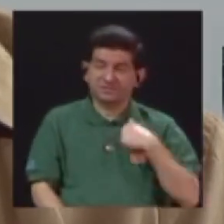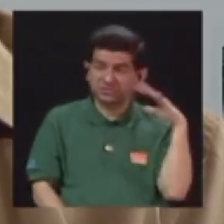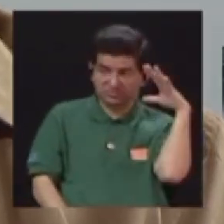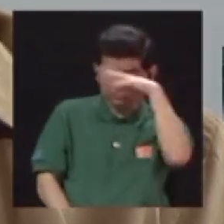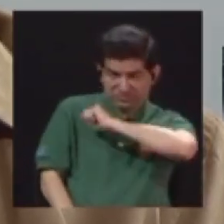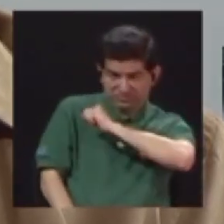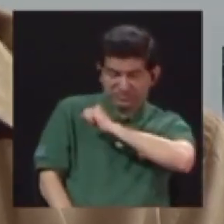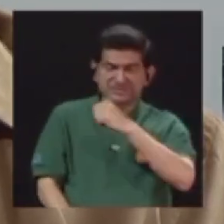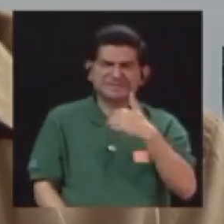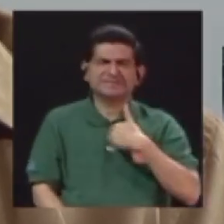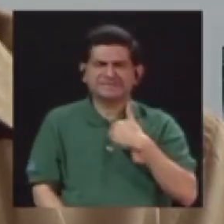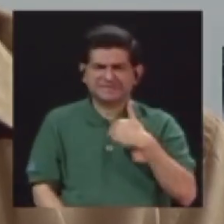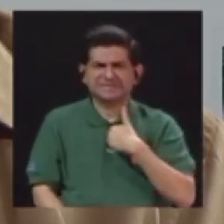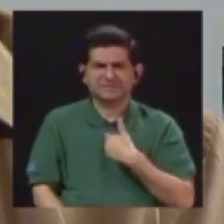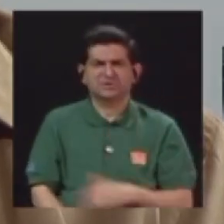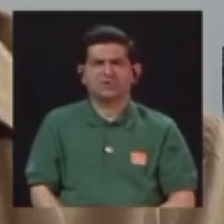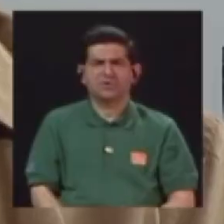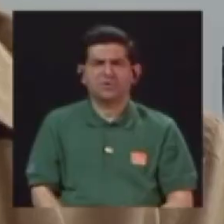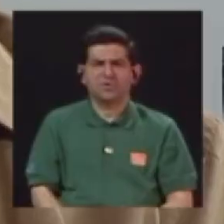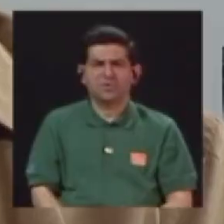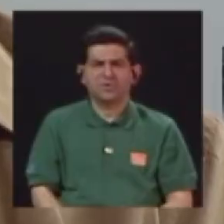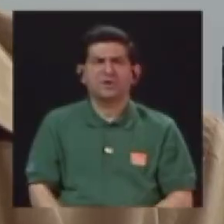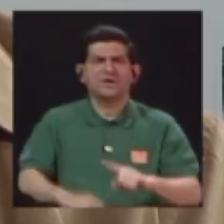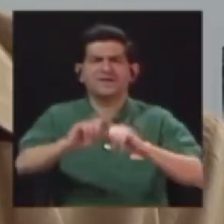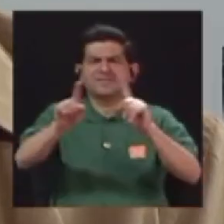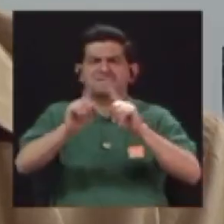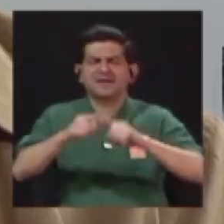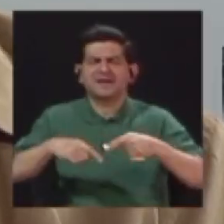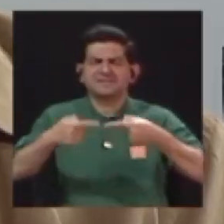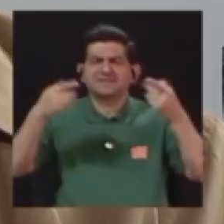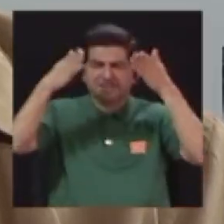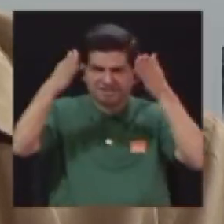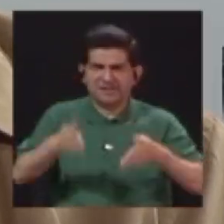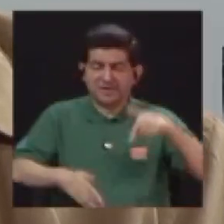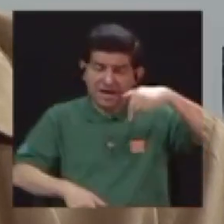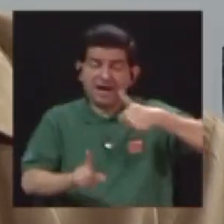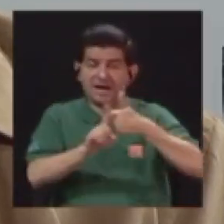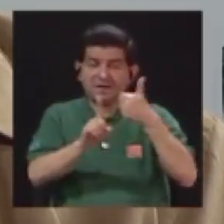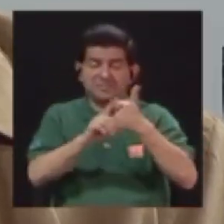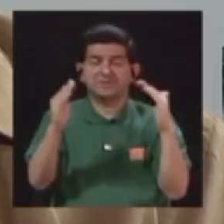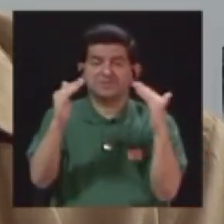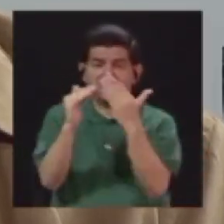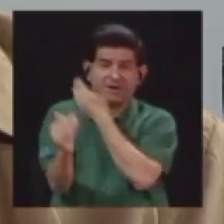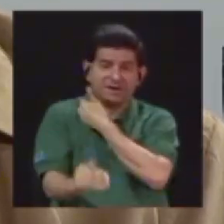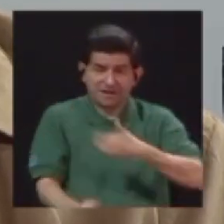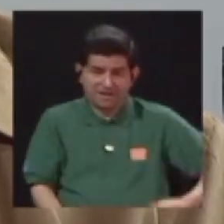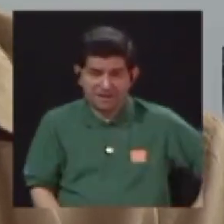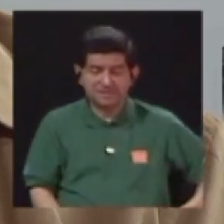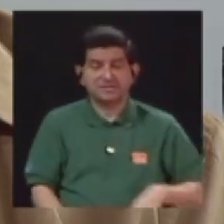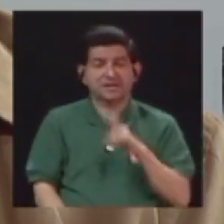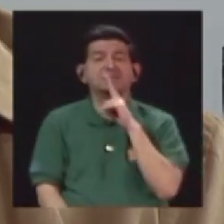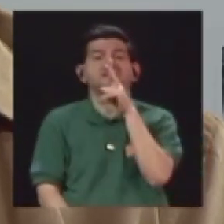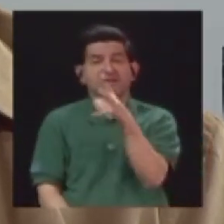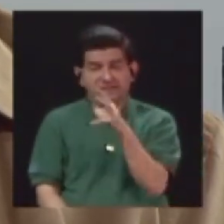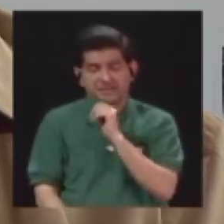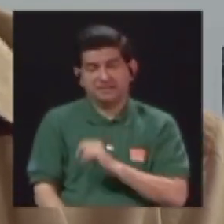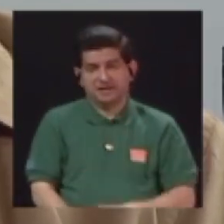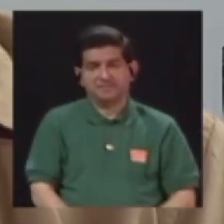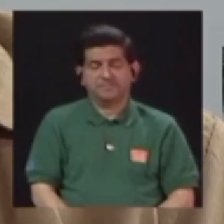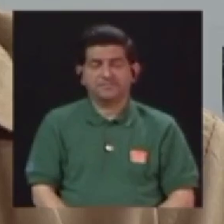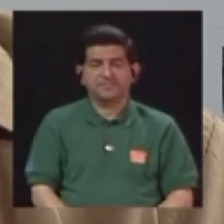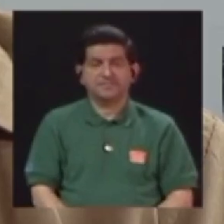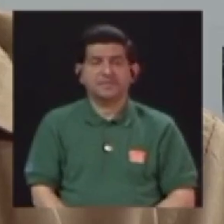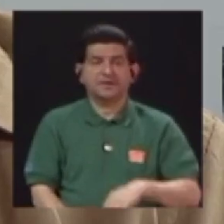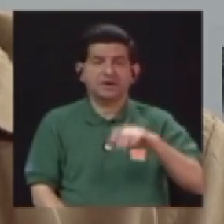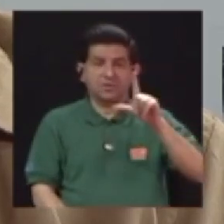cuenta de que tengo una serie de adversarios, incluso aquí mismo en la Casa Presidencial, cosa que era cierta. Don Luis me